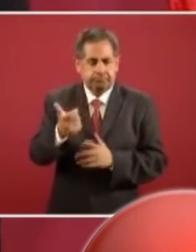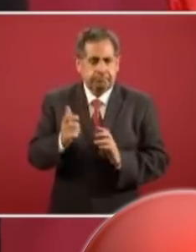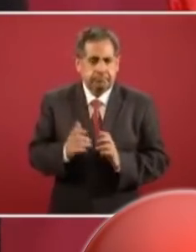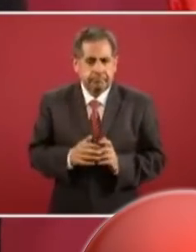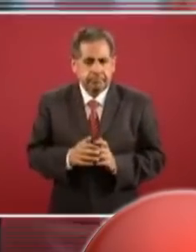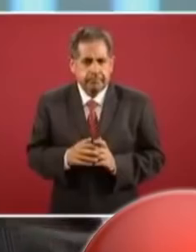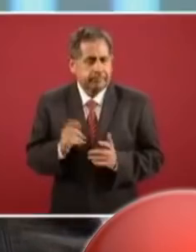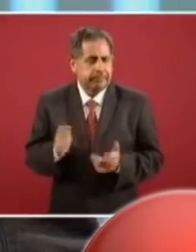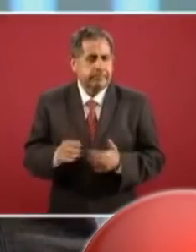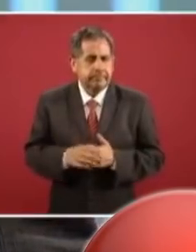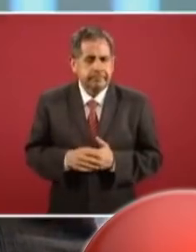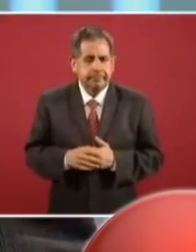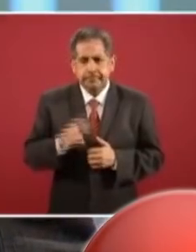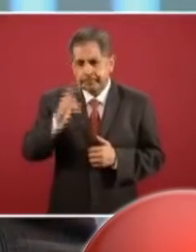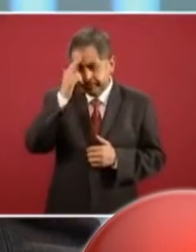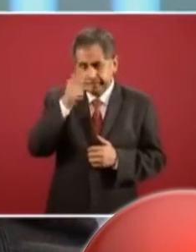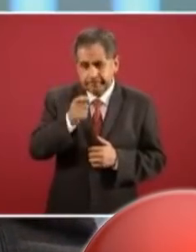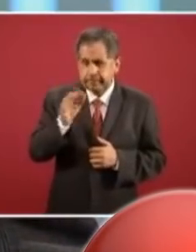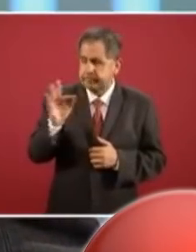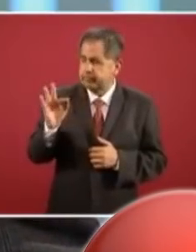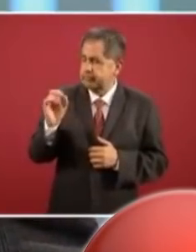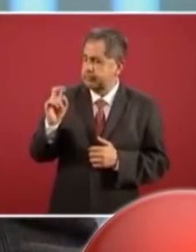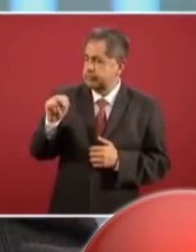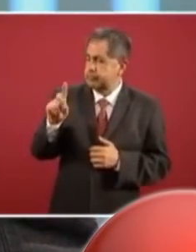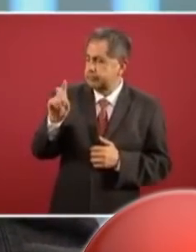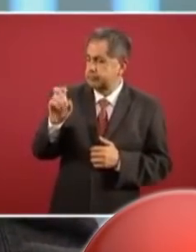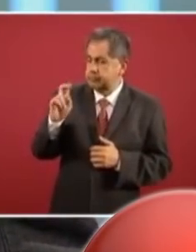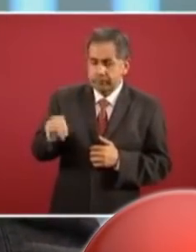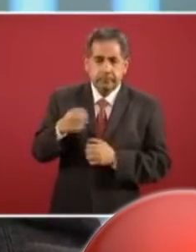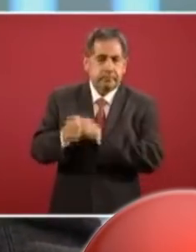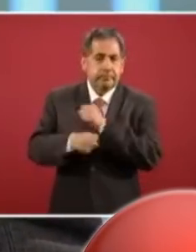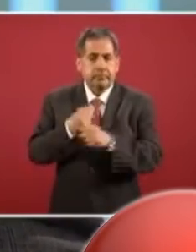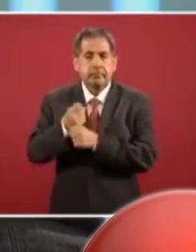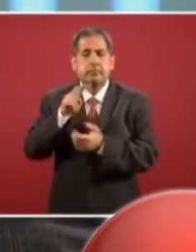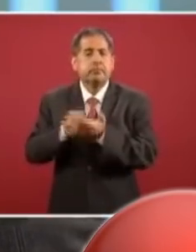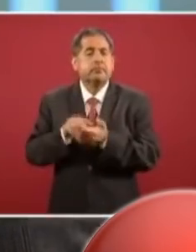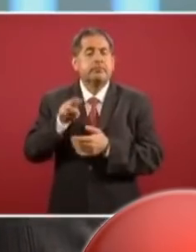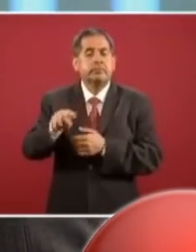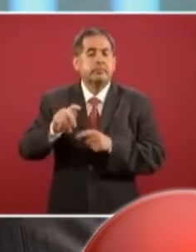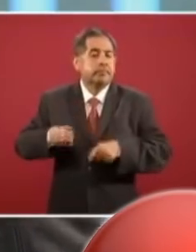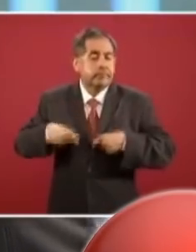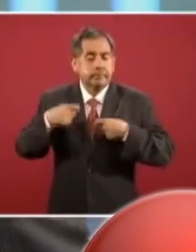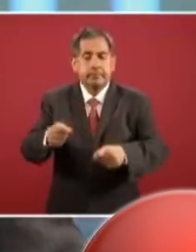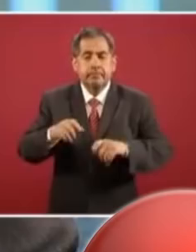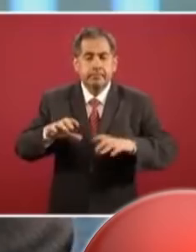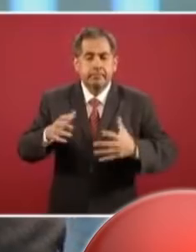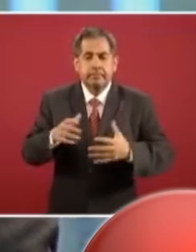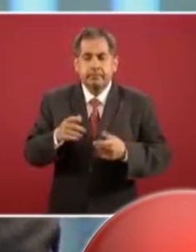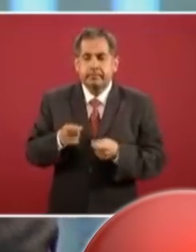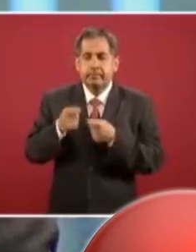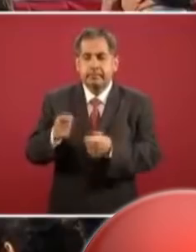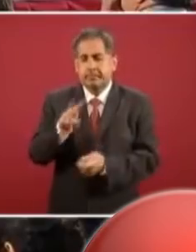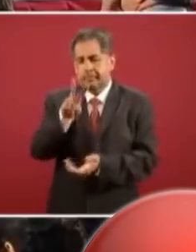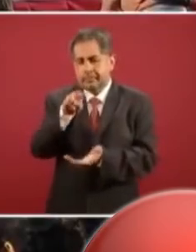pesos. Recordar que Fonden para el ejercicio 2019 se le